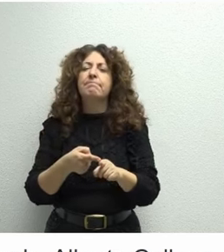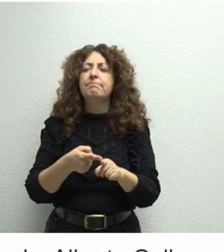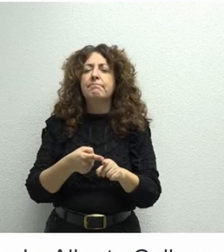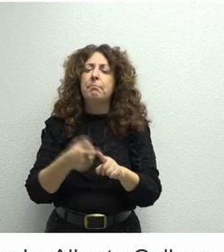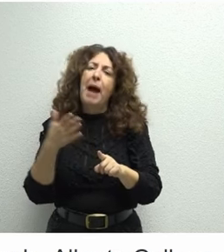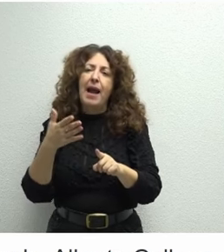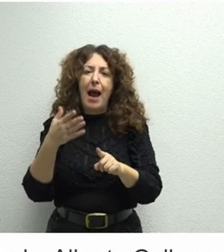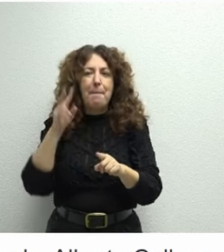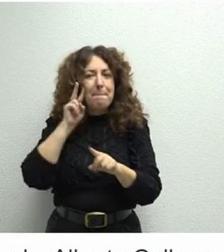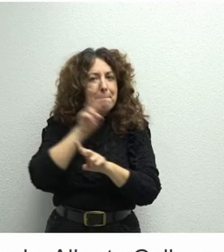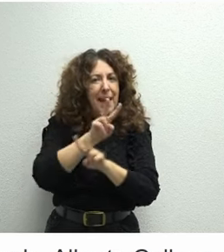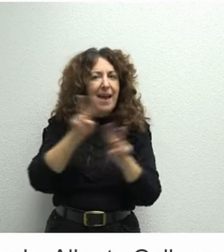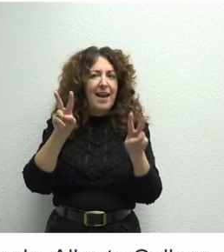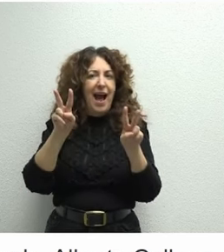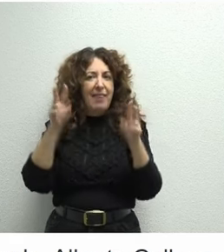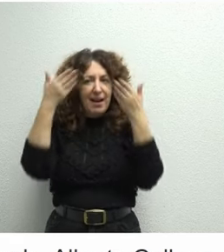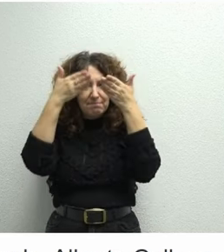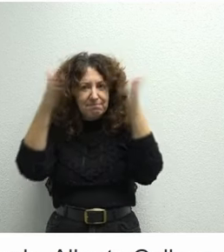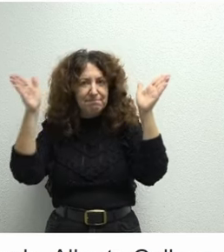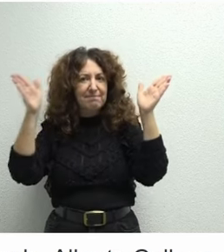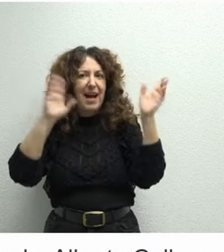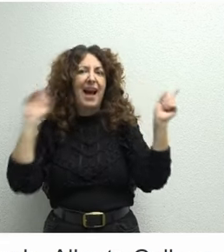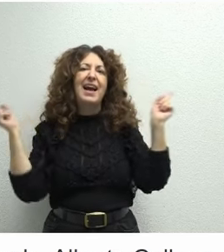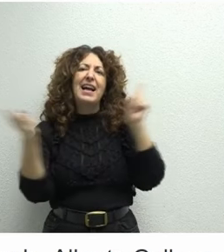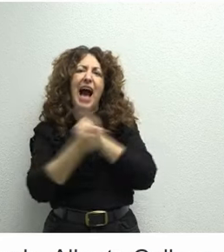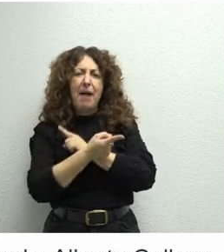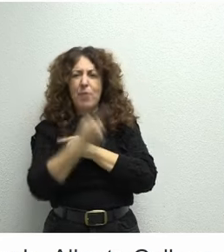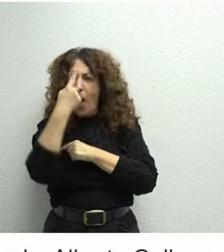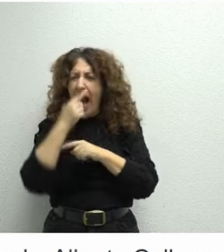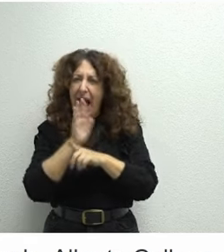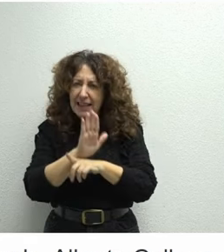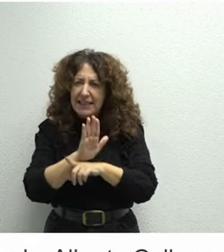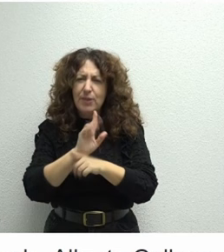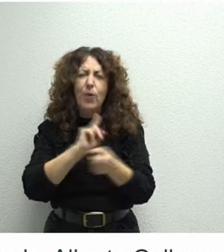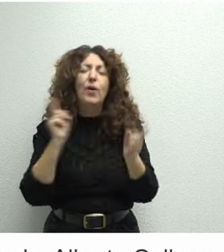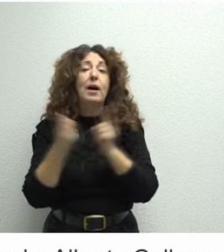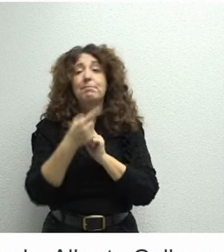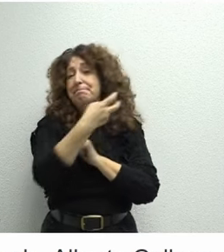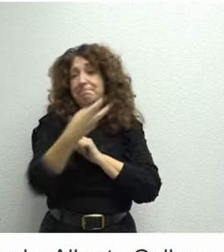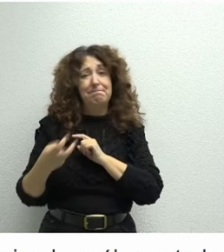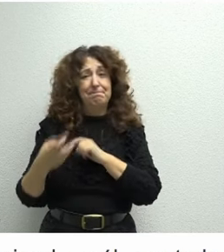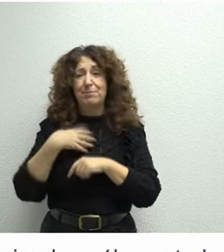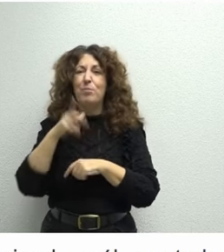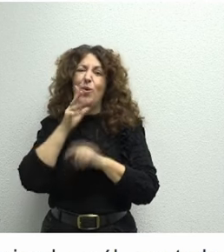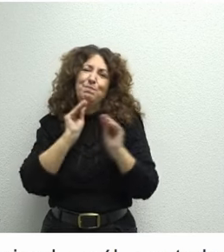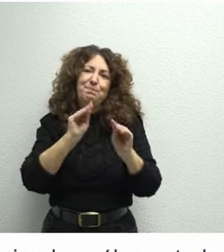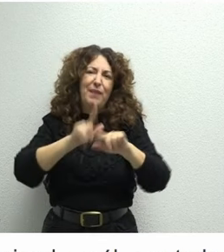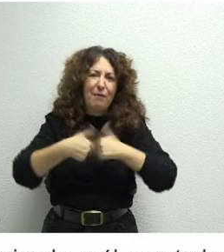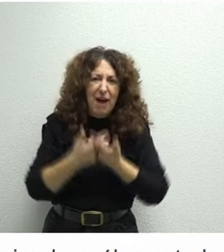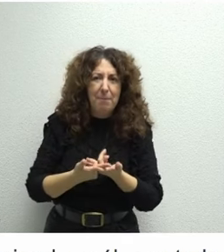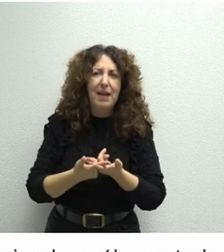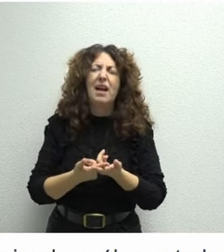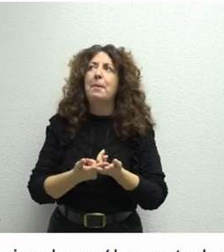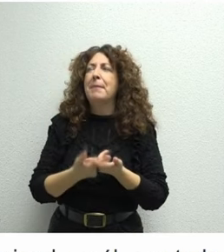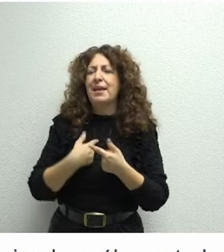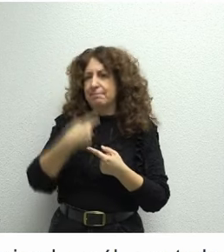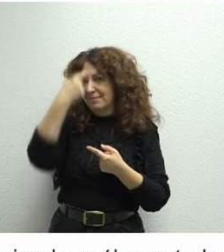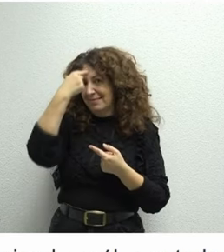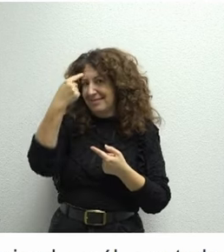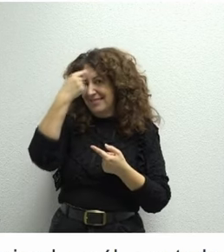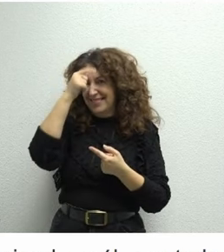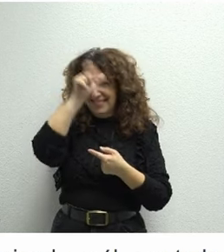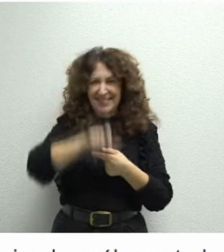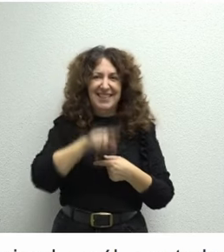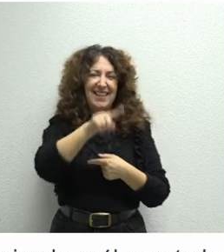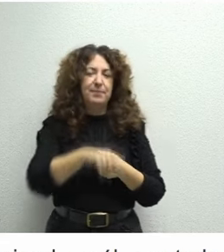actitudes bu no ha podido estar aquí por temas familiares pero eh creo que bueno lo hemos tenido como muy presente todos